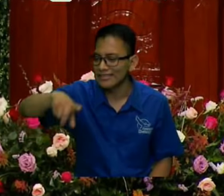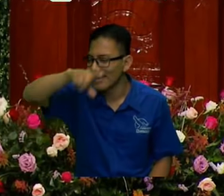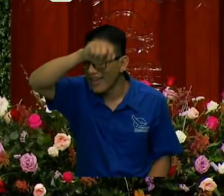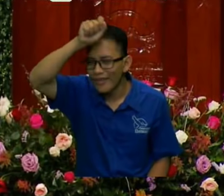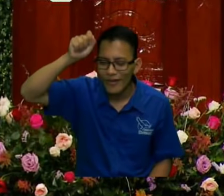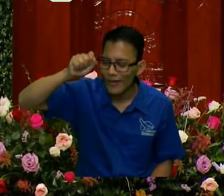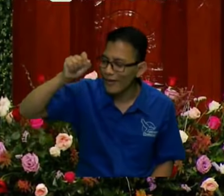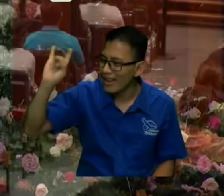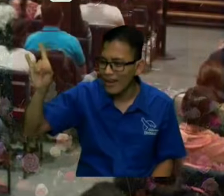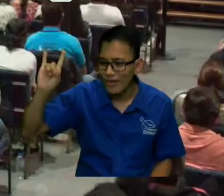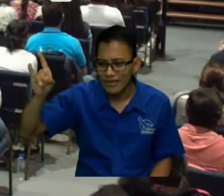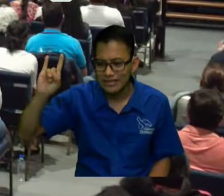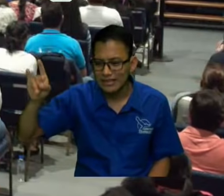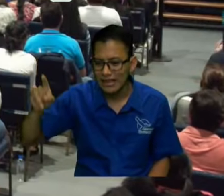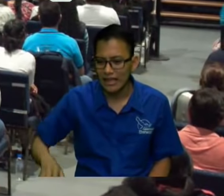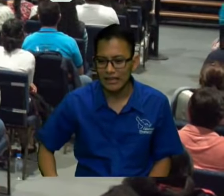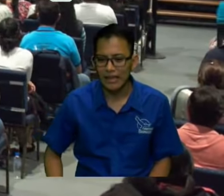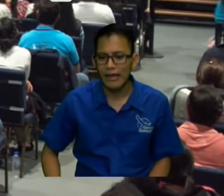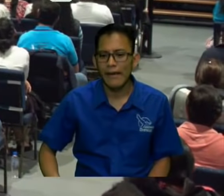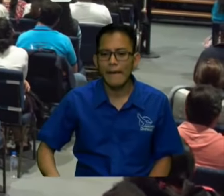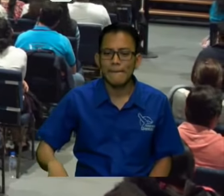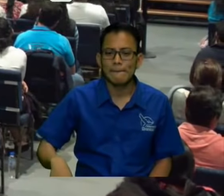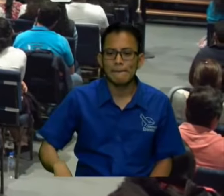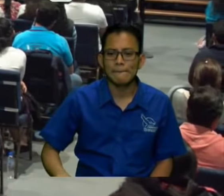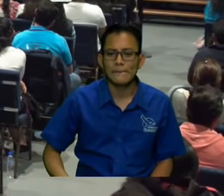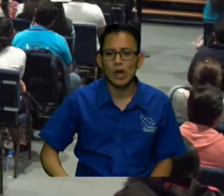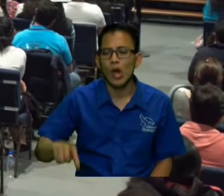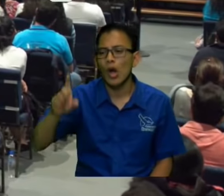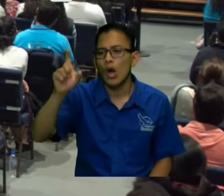Y que ya le hayamos echado fuera a Judas también, ma.